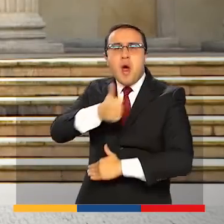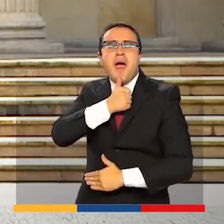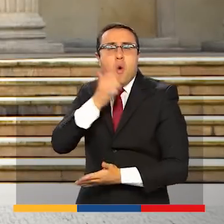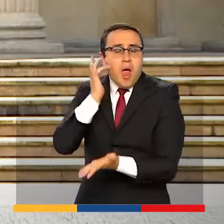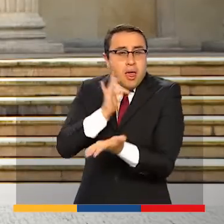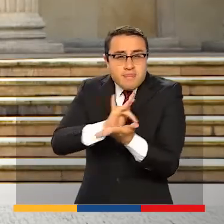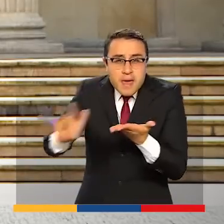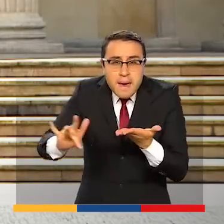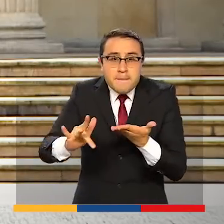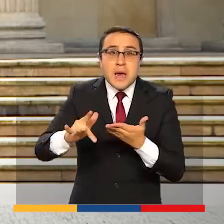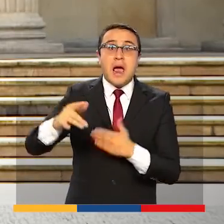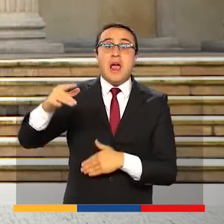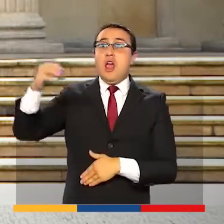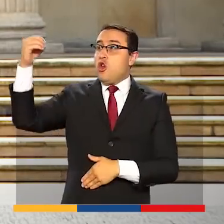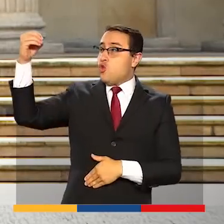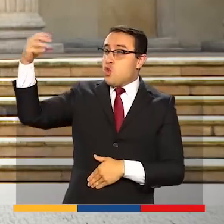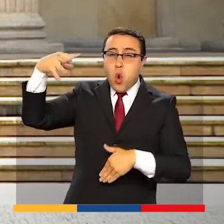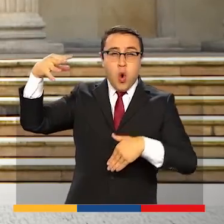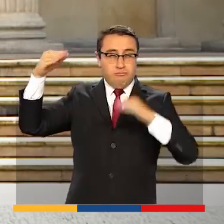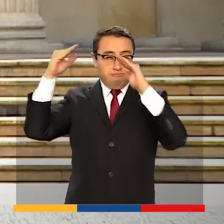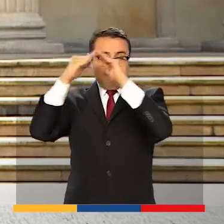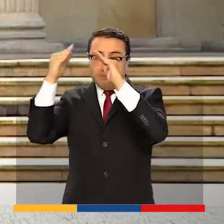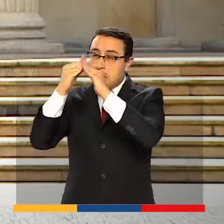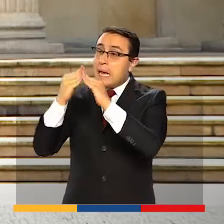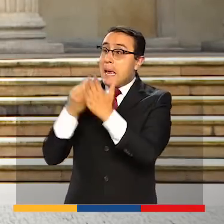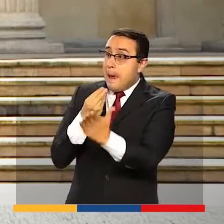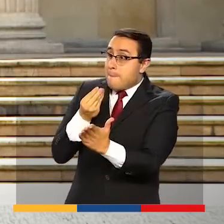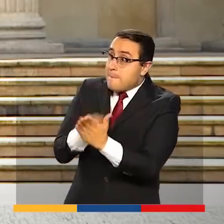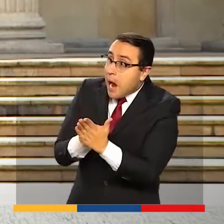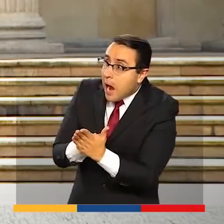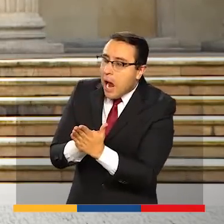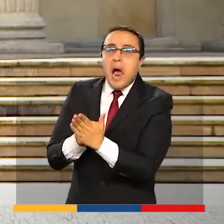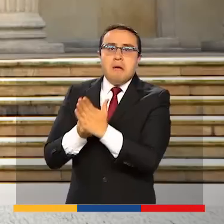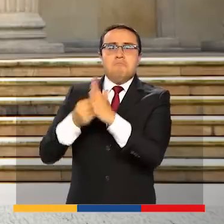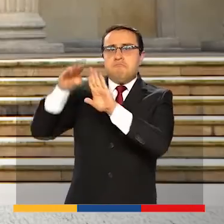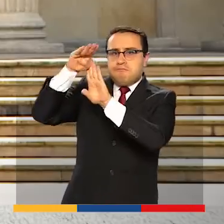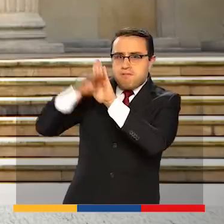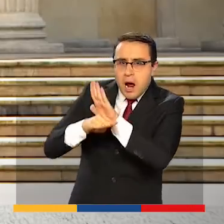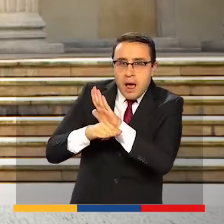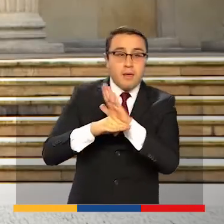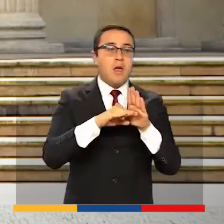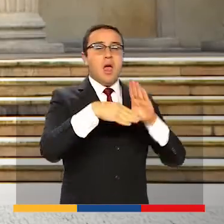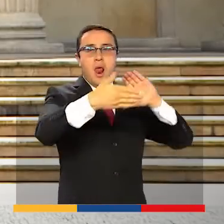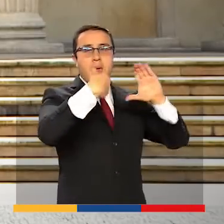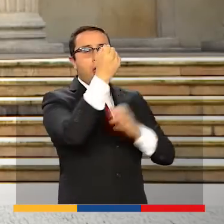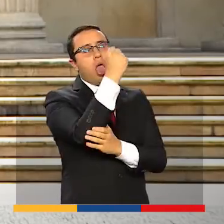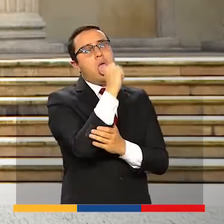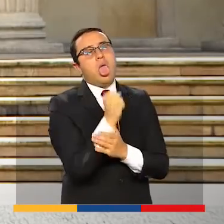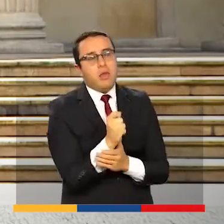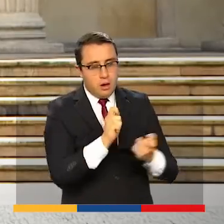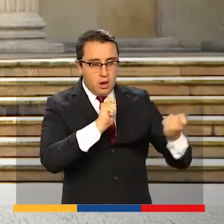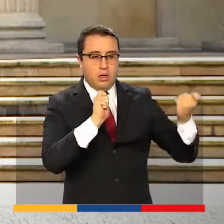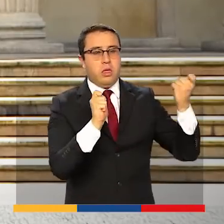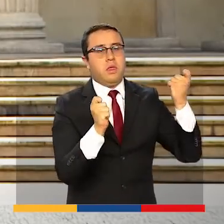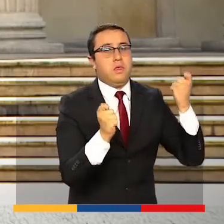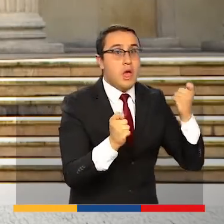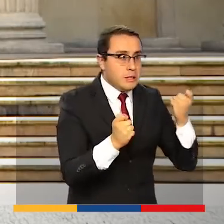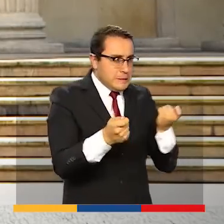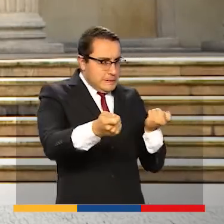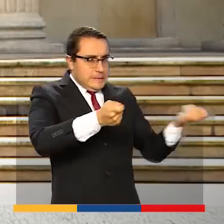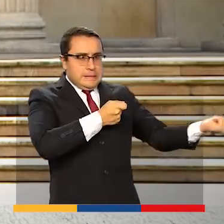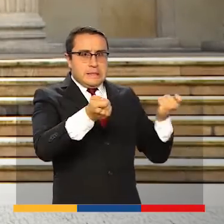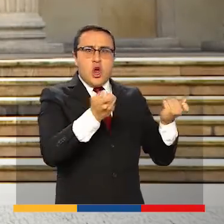potable, de las tarifas de la energía, del cambio climático y cómo prevenimos sus efectos